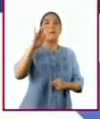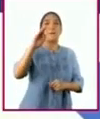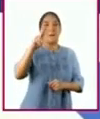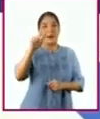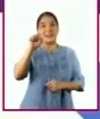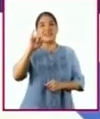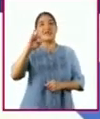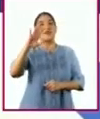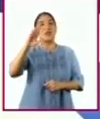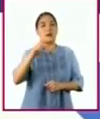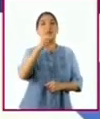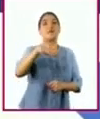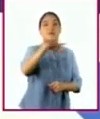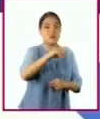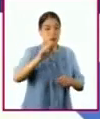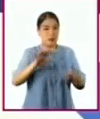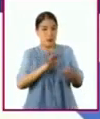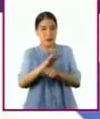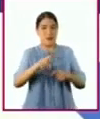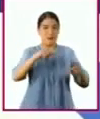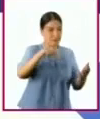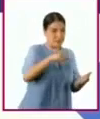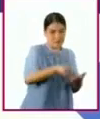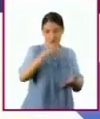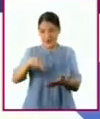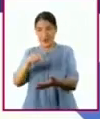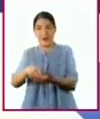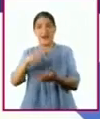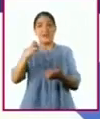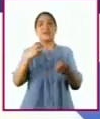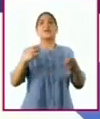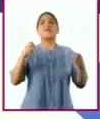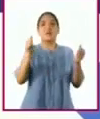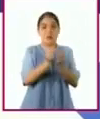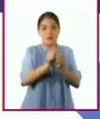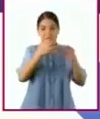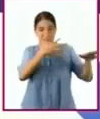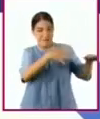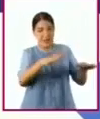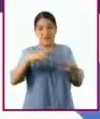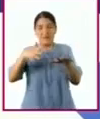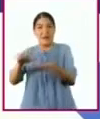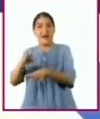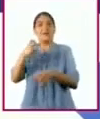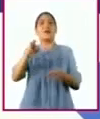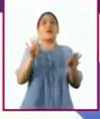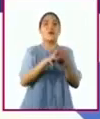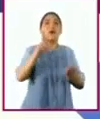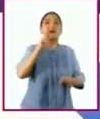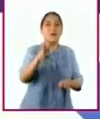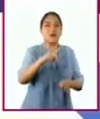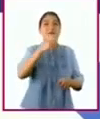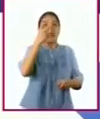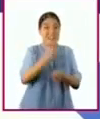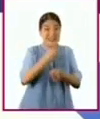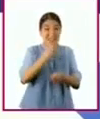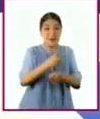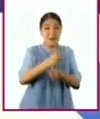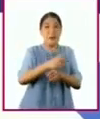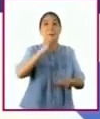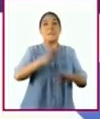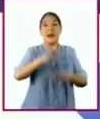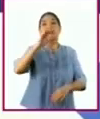límite en 2 de sus puntos cardinales con mar, por lo que sus litorales son los segundos más largos